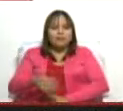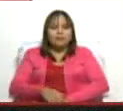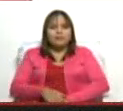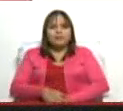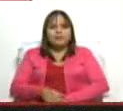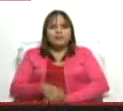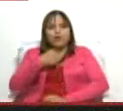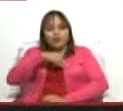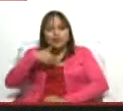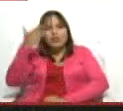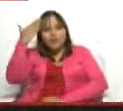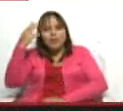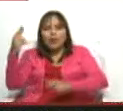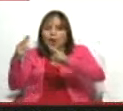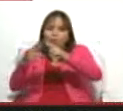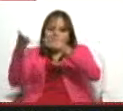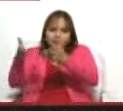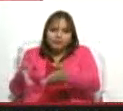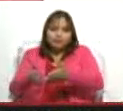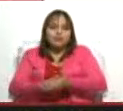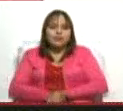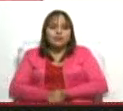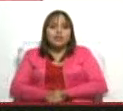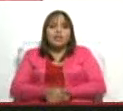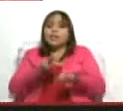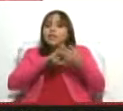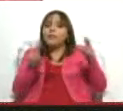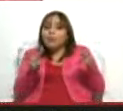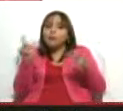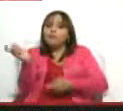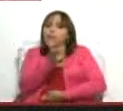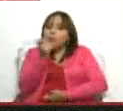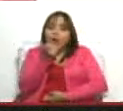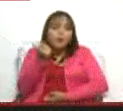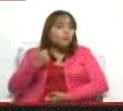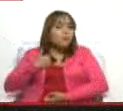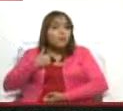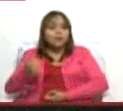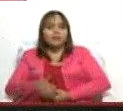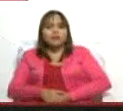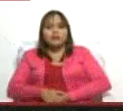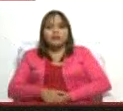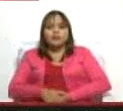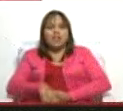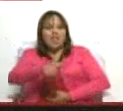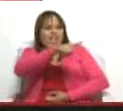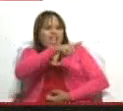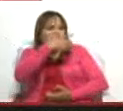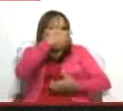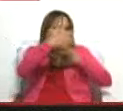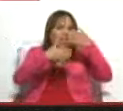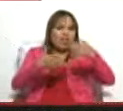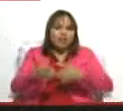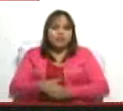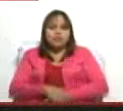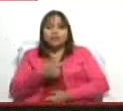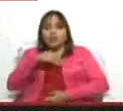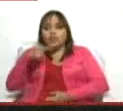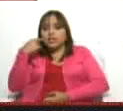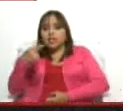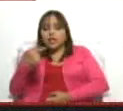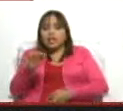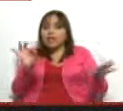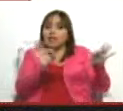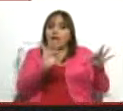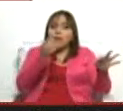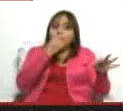Sabemos quiénes son. Y en paz vamos para donde sea. Por eso ellos arman un escándalo cuando decimos ni por las malas ni